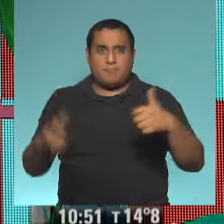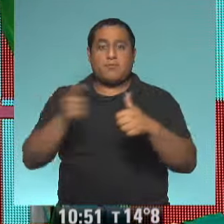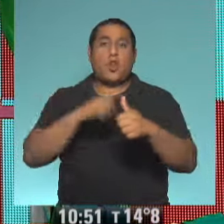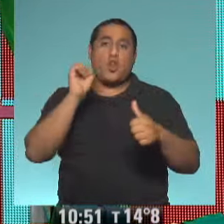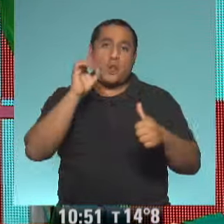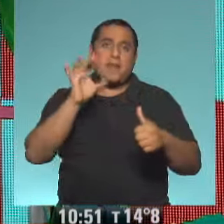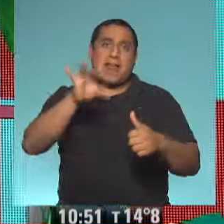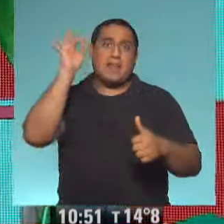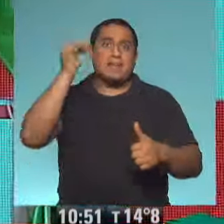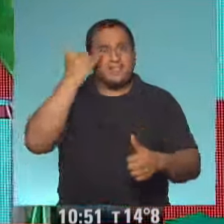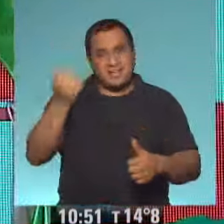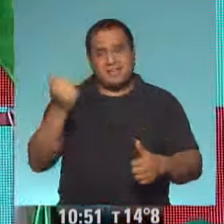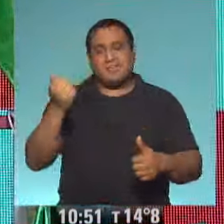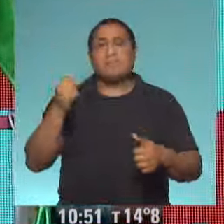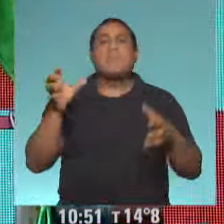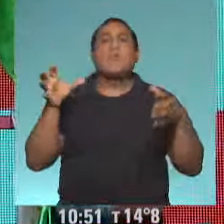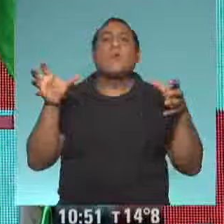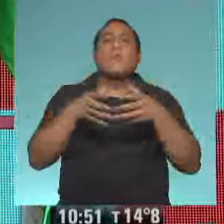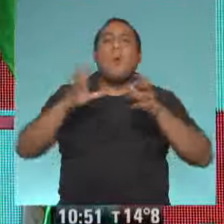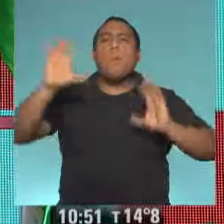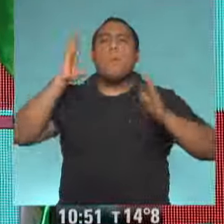nombre, ya lo elegimos.